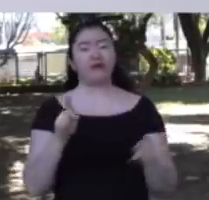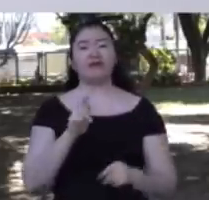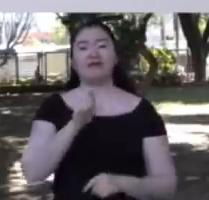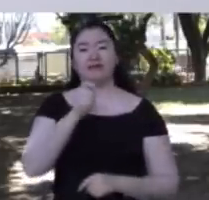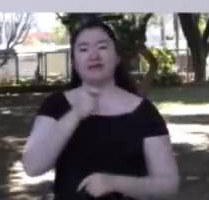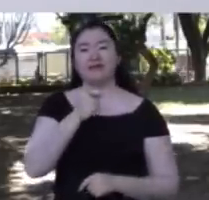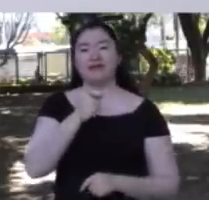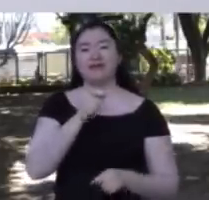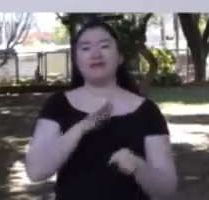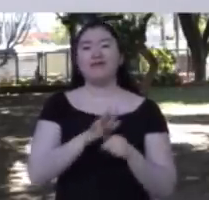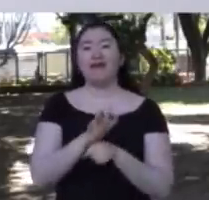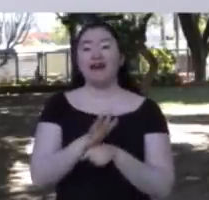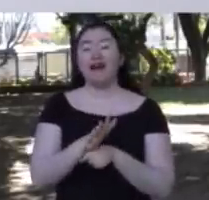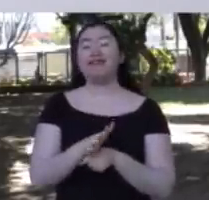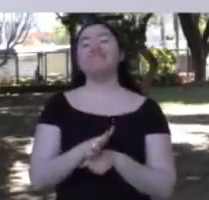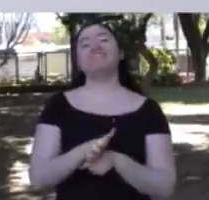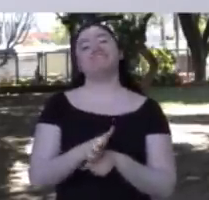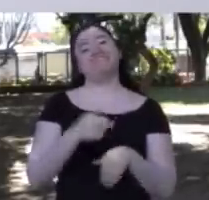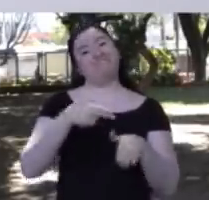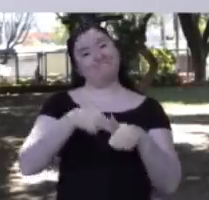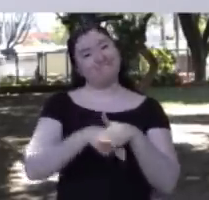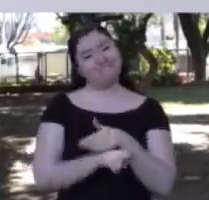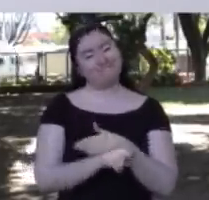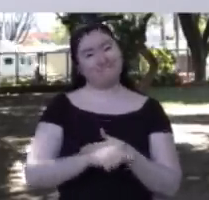es obviamente el metro con sus 12 líneas.